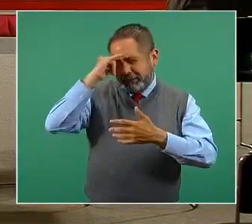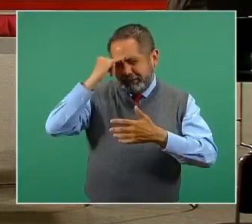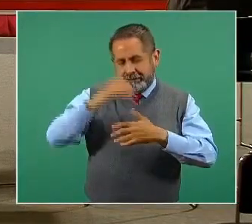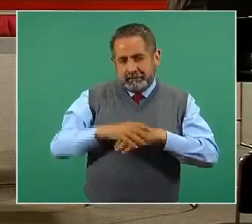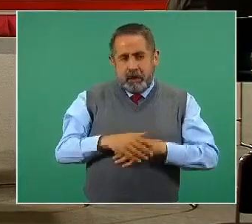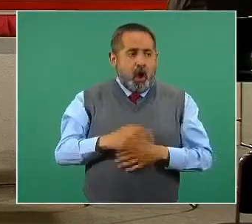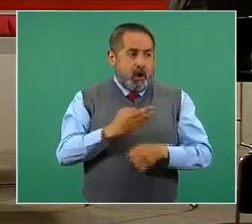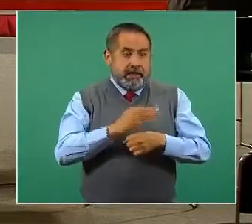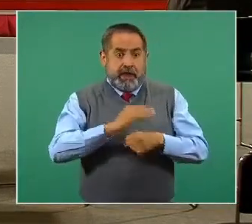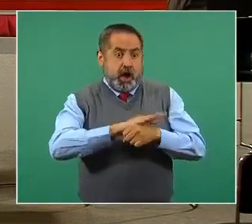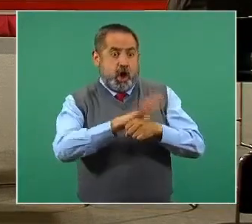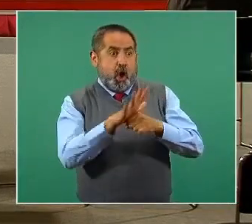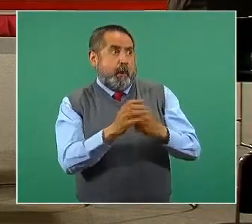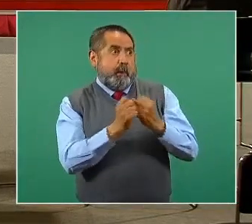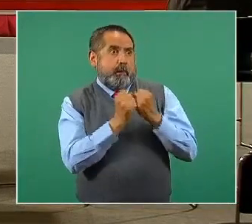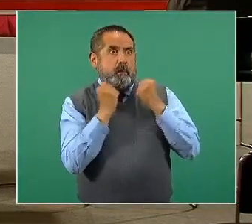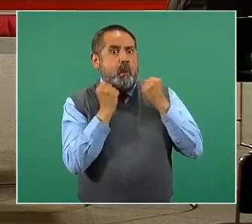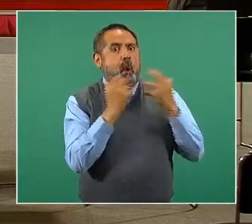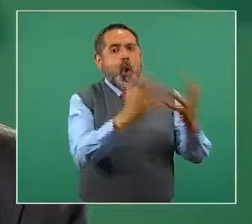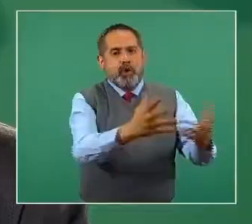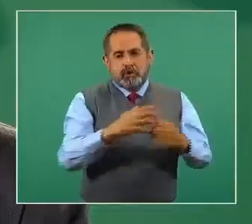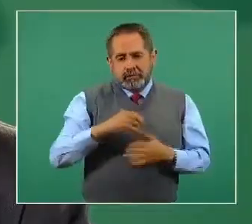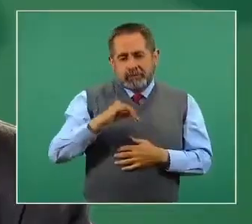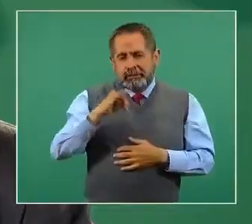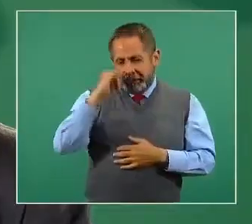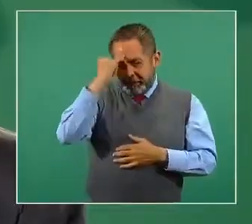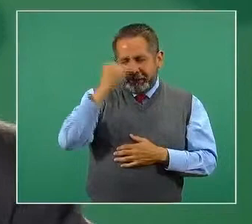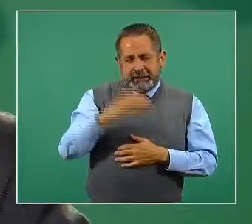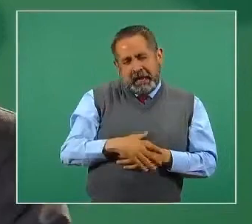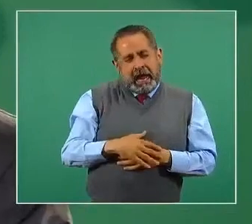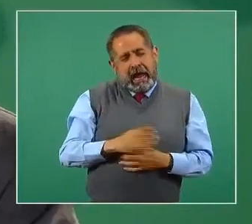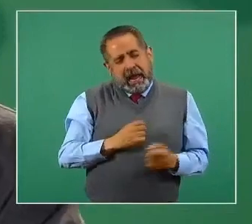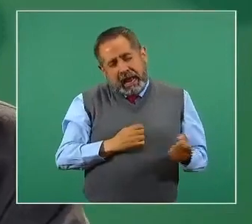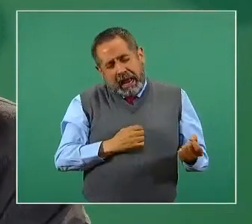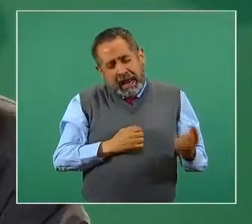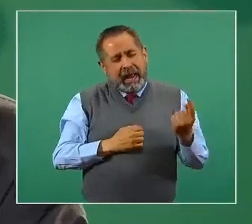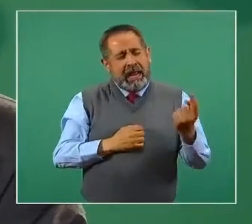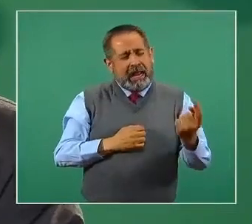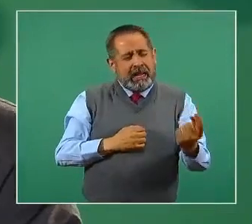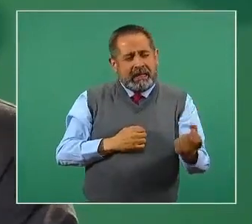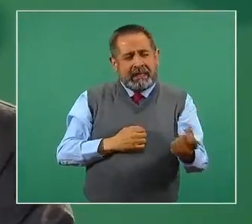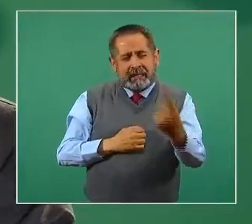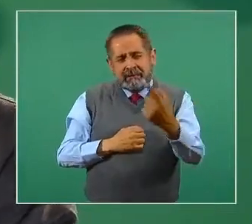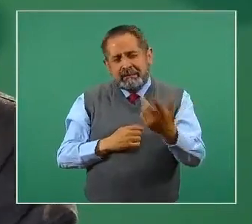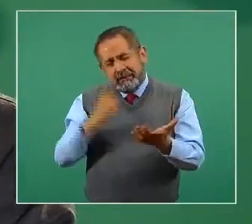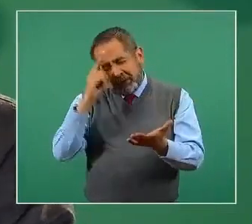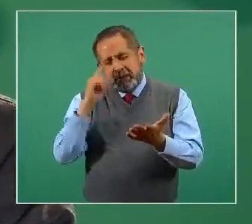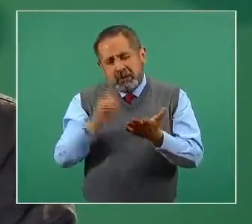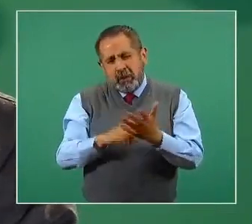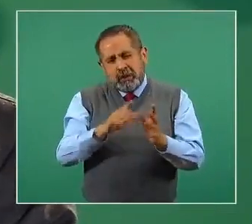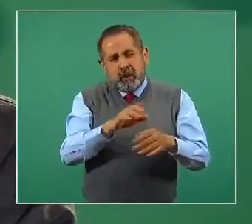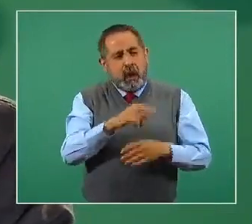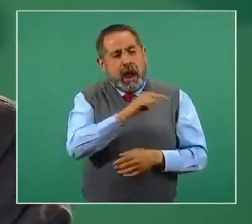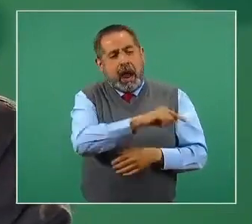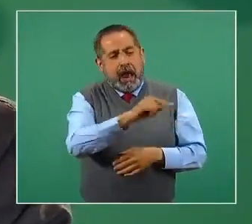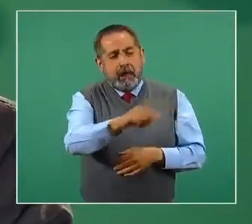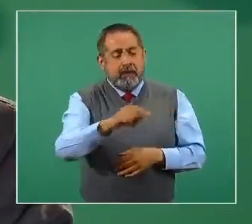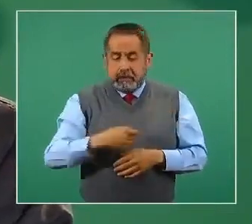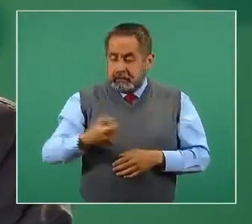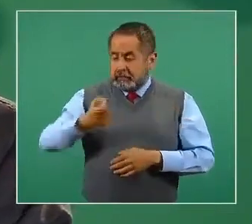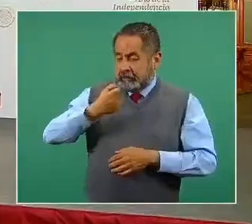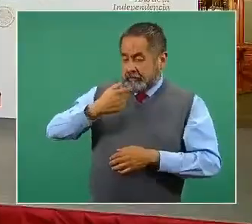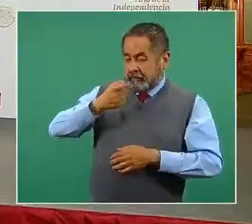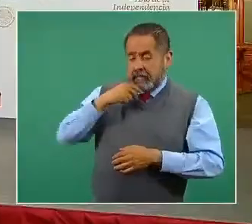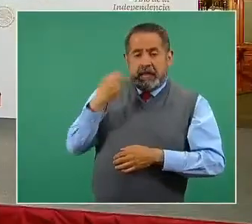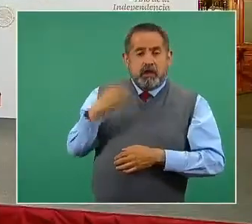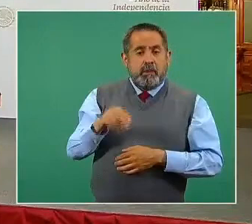COVID-19 que en este momento experimenta India, algunas personas seguramente reciben medicamentos esteroides,